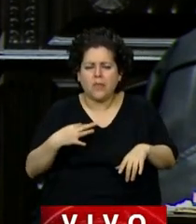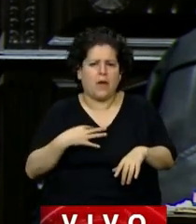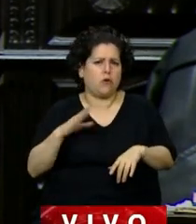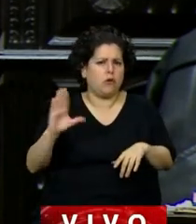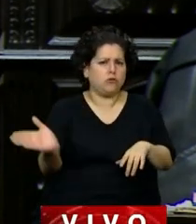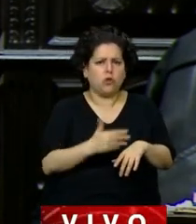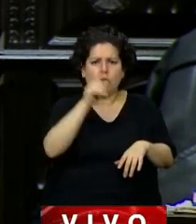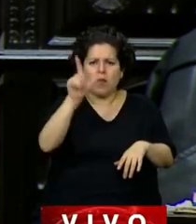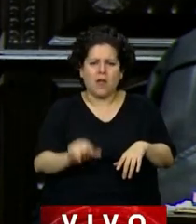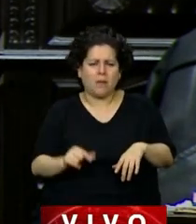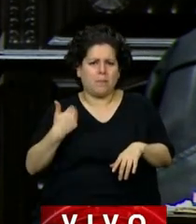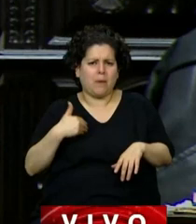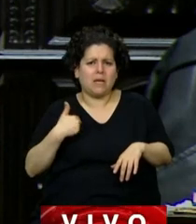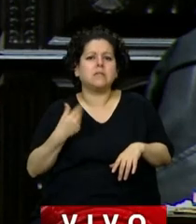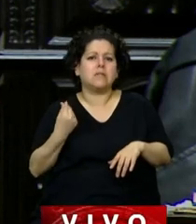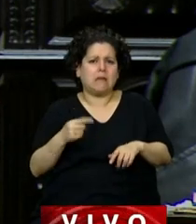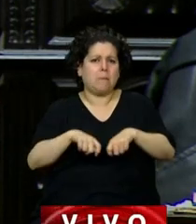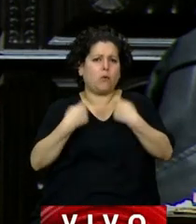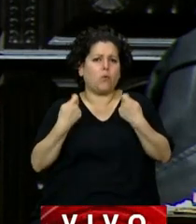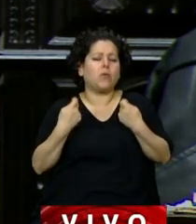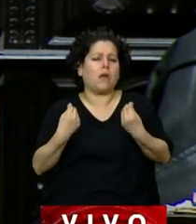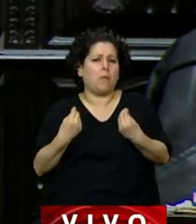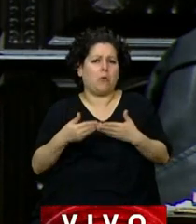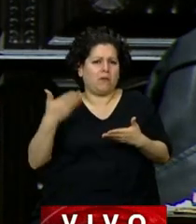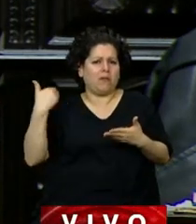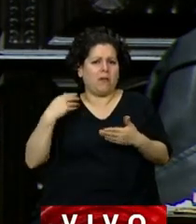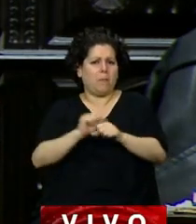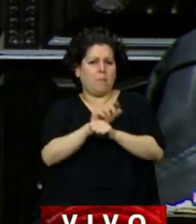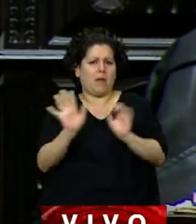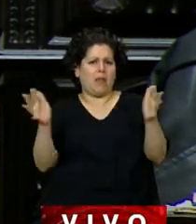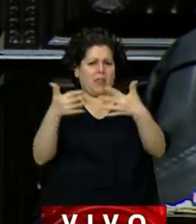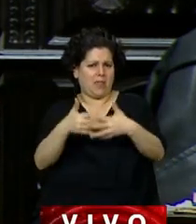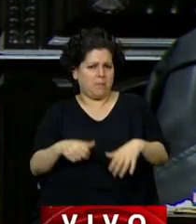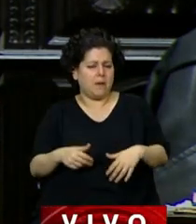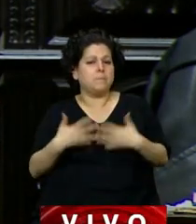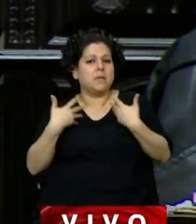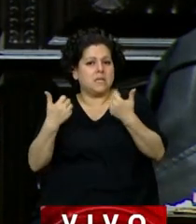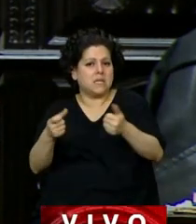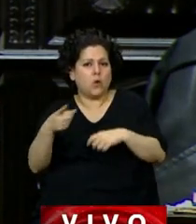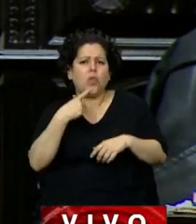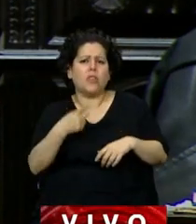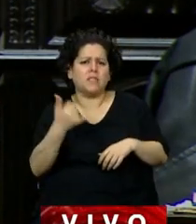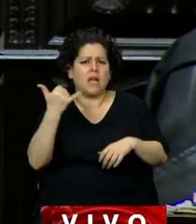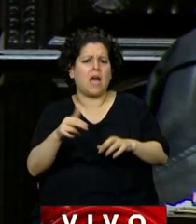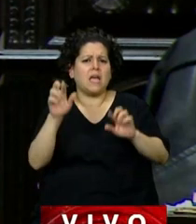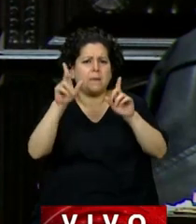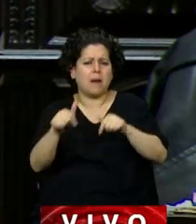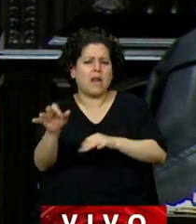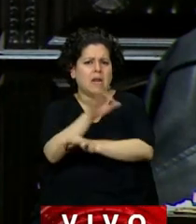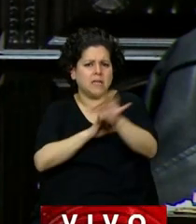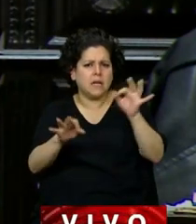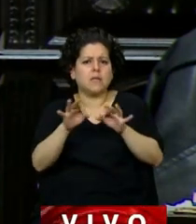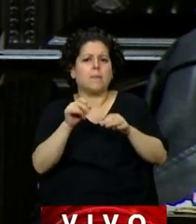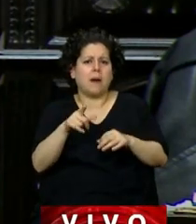que se ha agudizado por la pandemia. El proyecto del Ministerio de Salud establece que existirá una estrategia federal del abordaje integral en